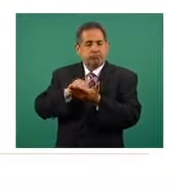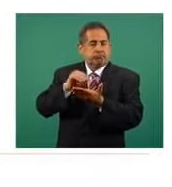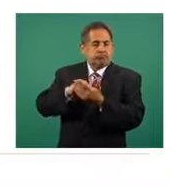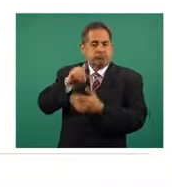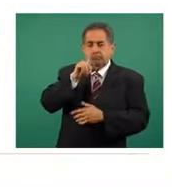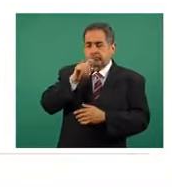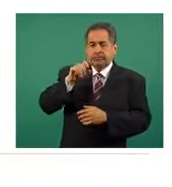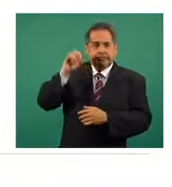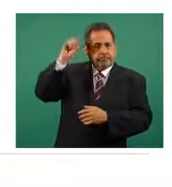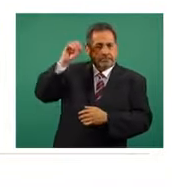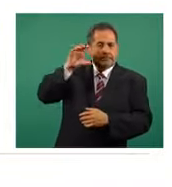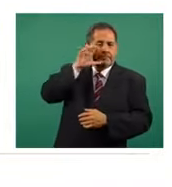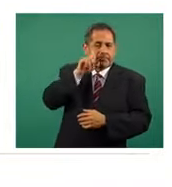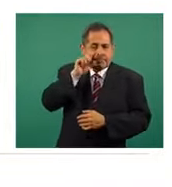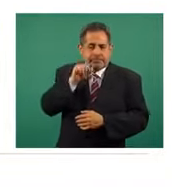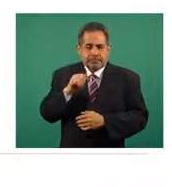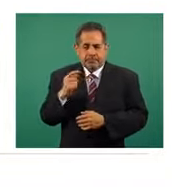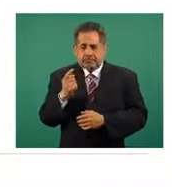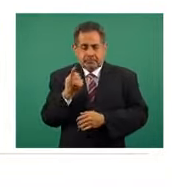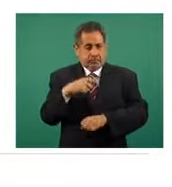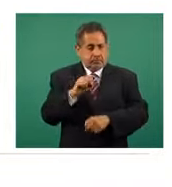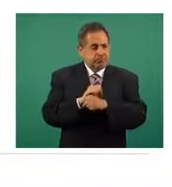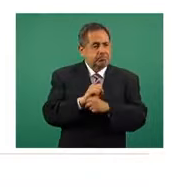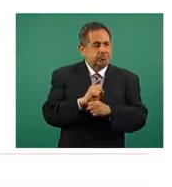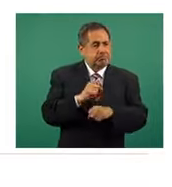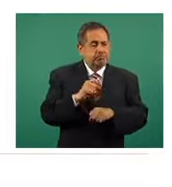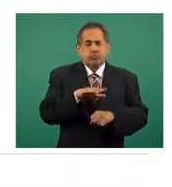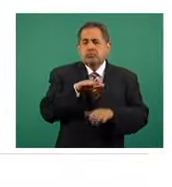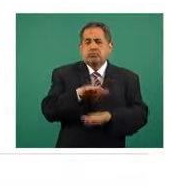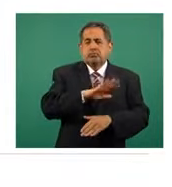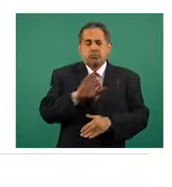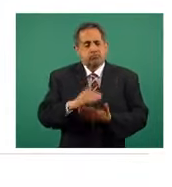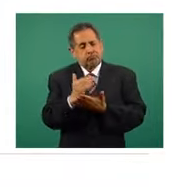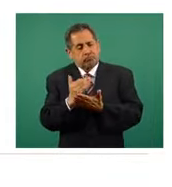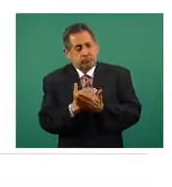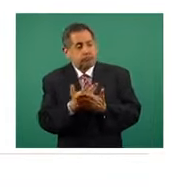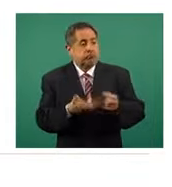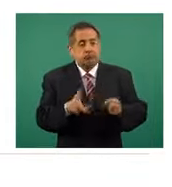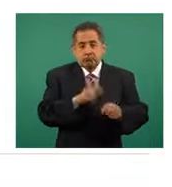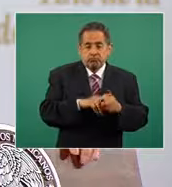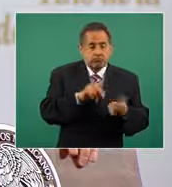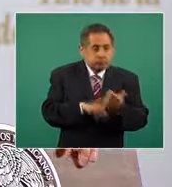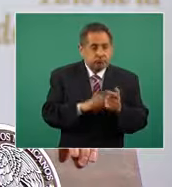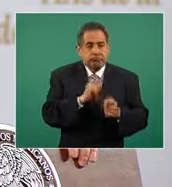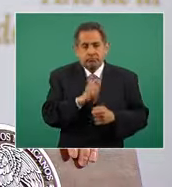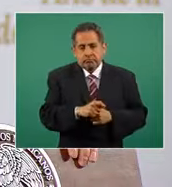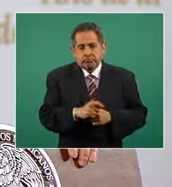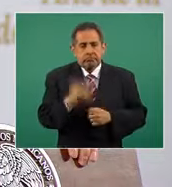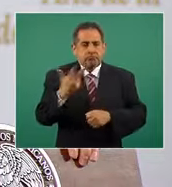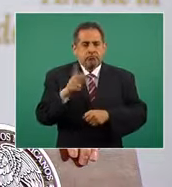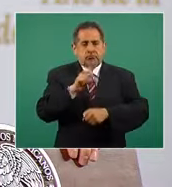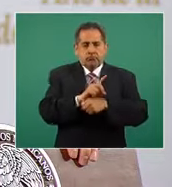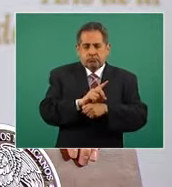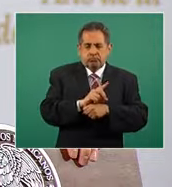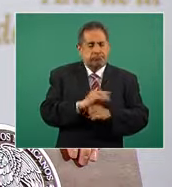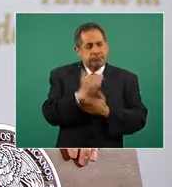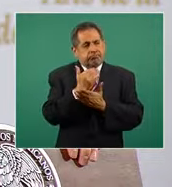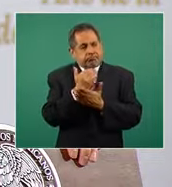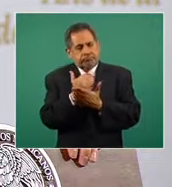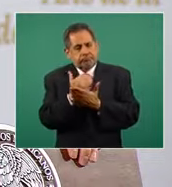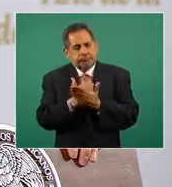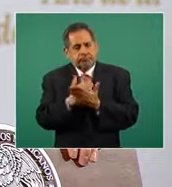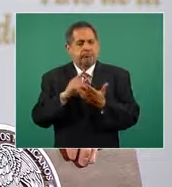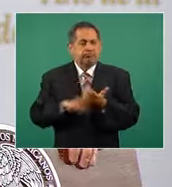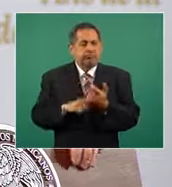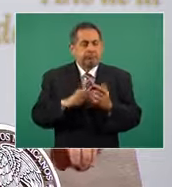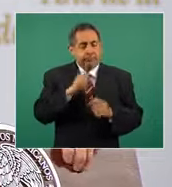hay una semana de reducción en las defunciones, la siguiente, y la hospitalización son 8 días de reducción después